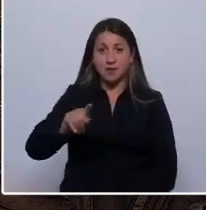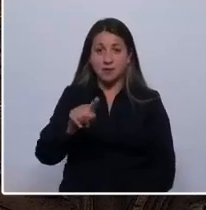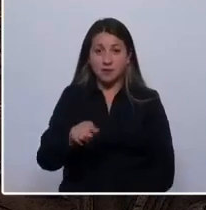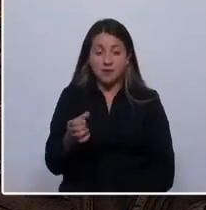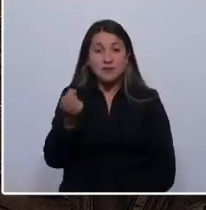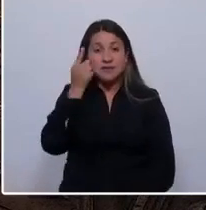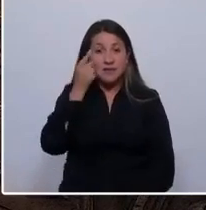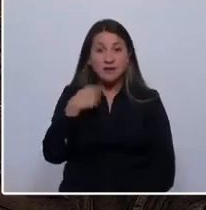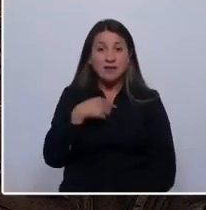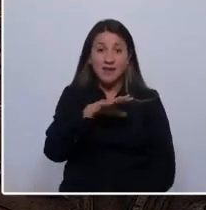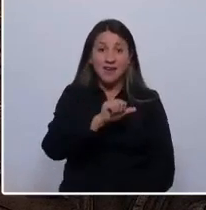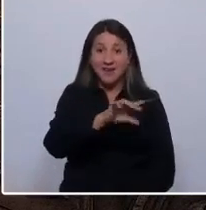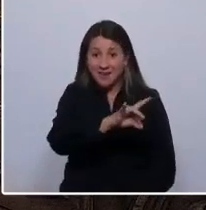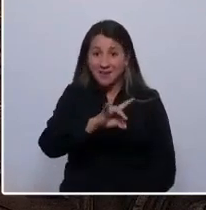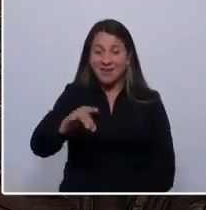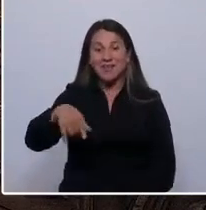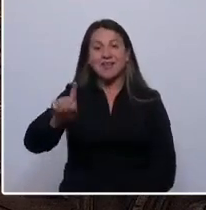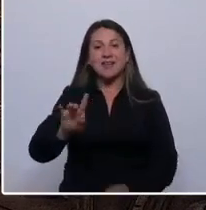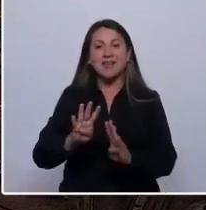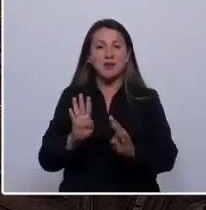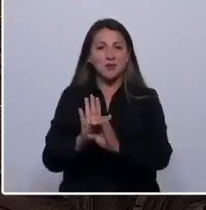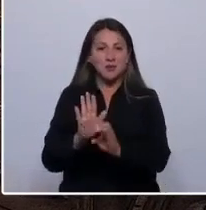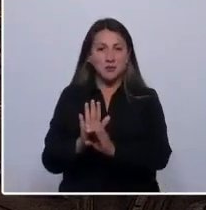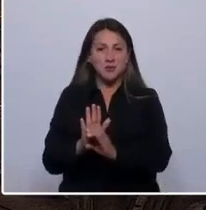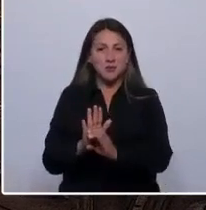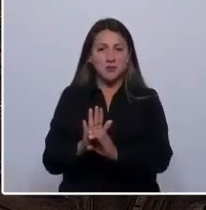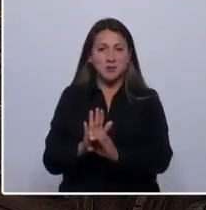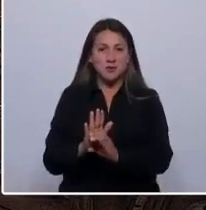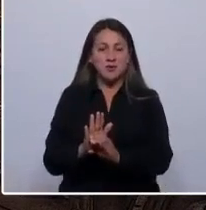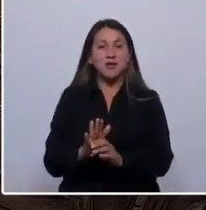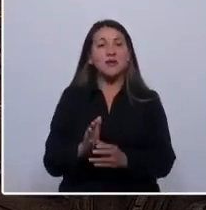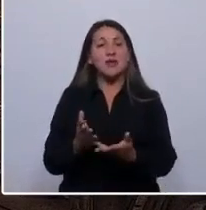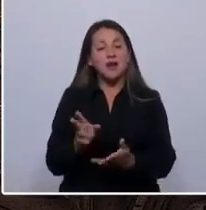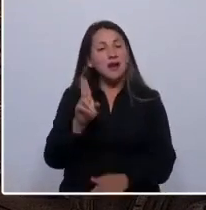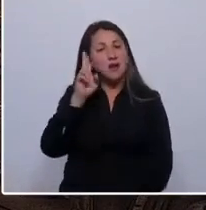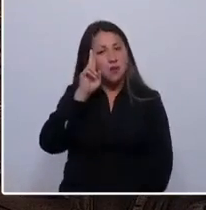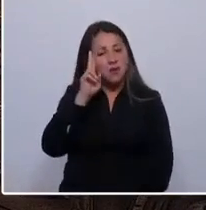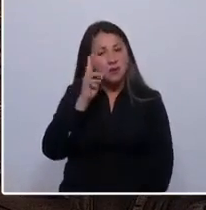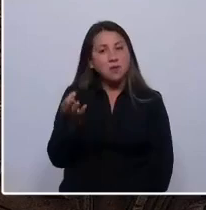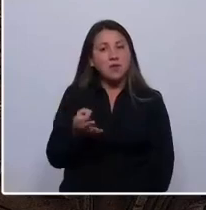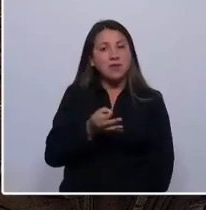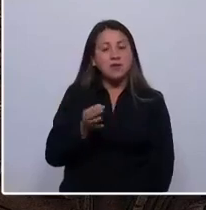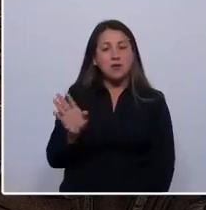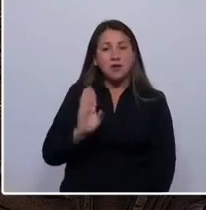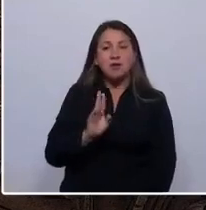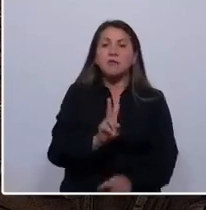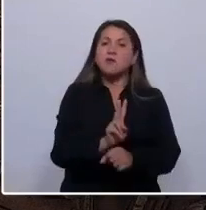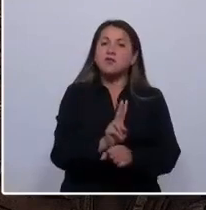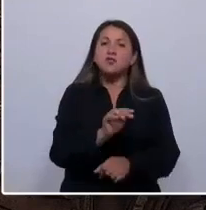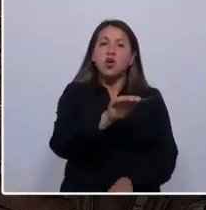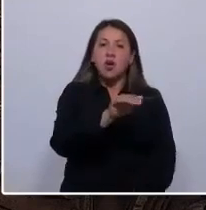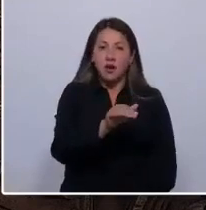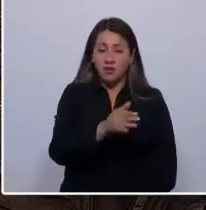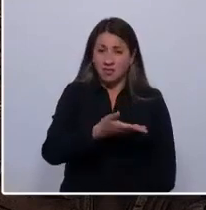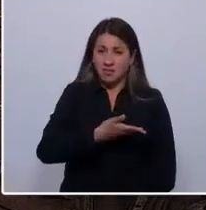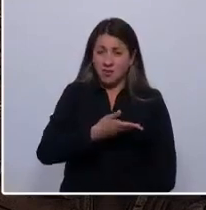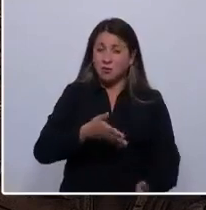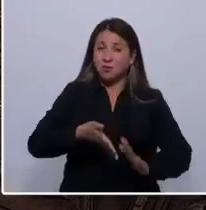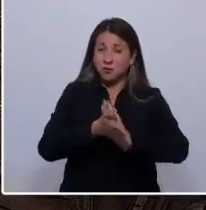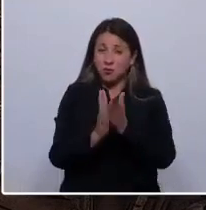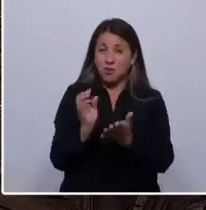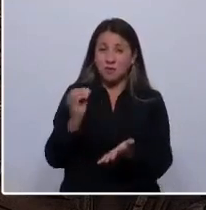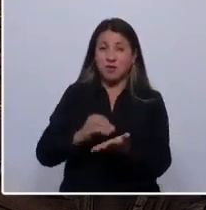había quedado electa como constituyente. Recuerdo a Loreto que me dijo, profe, tengo todas mis